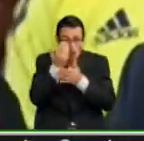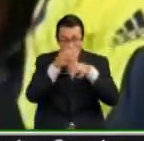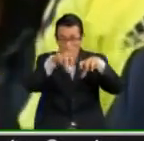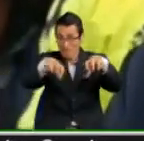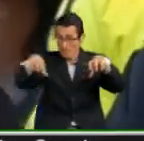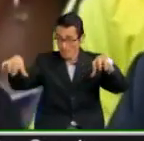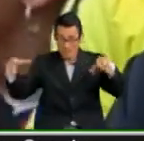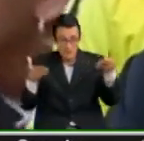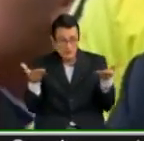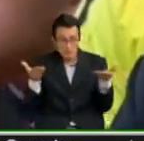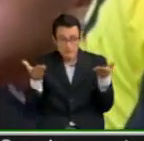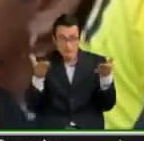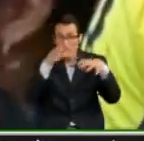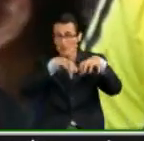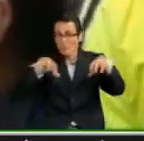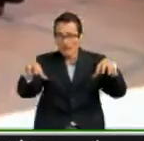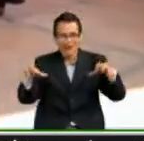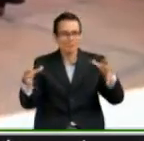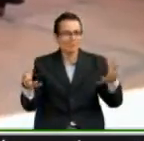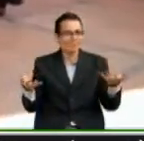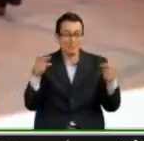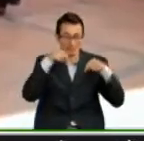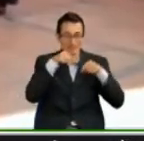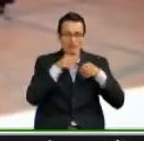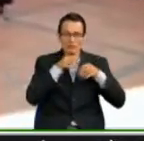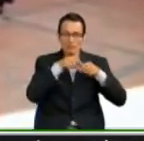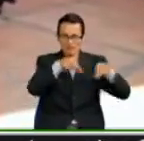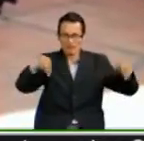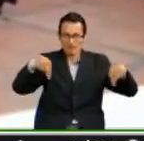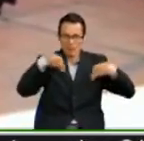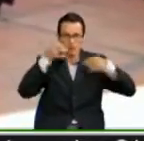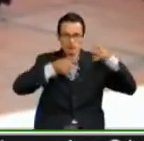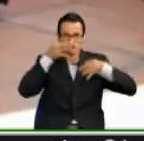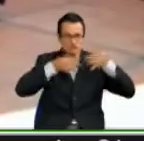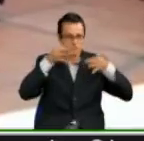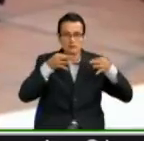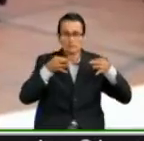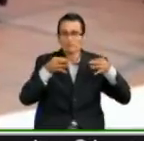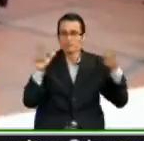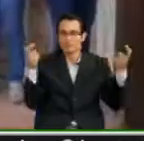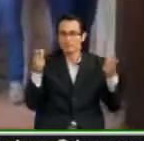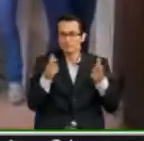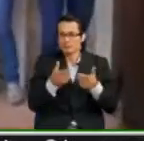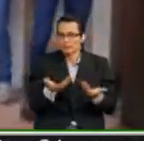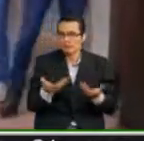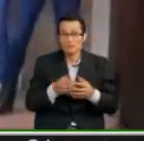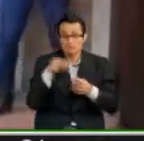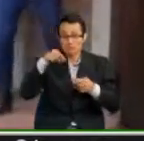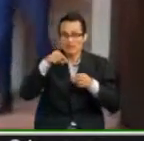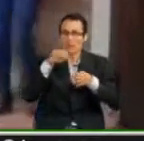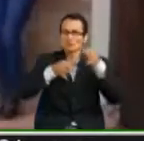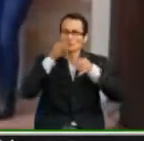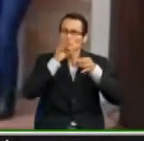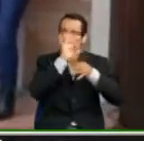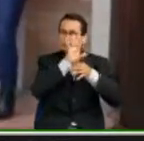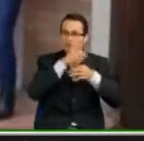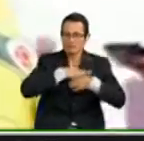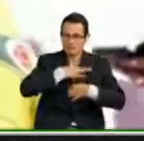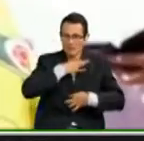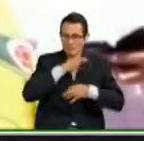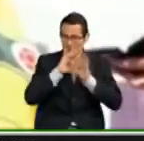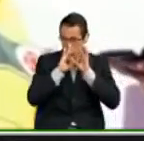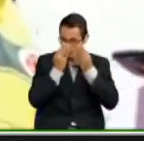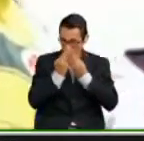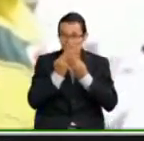el personal que trabaja en cada uno de los juzgados. En el caso de Pamplona, en el juzgado civil y de familia, en cada uno de ellos